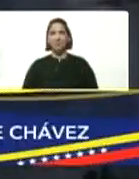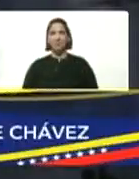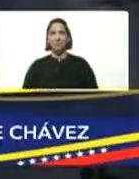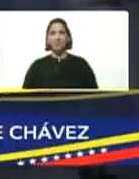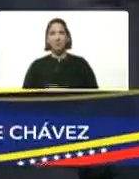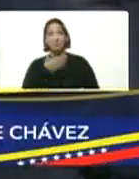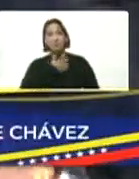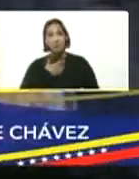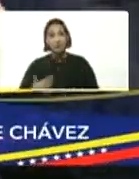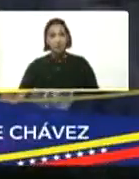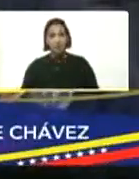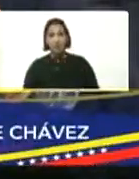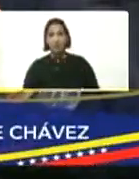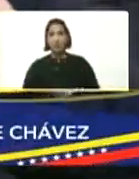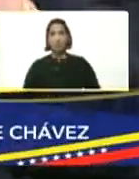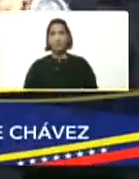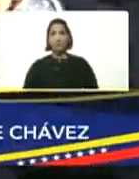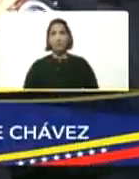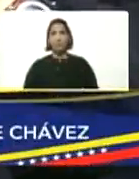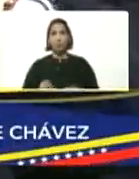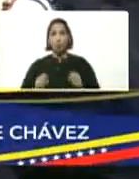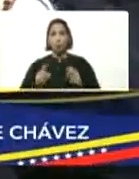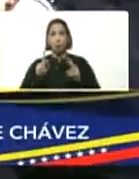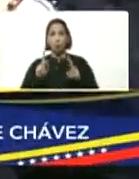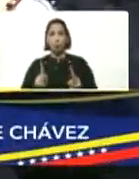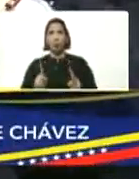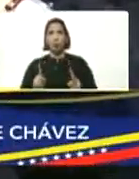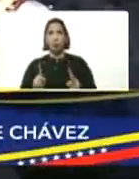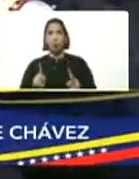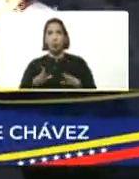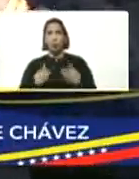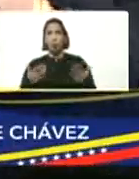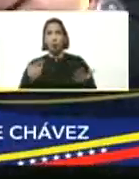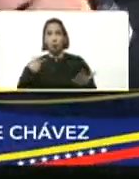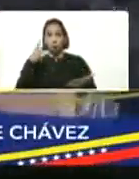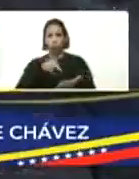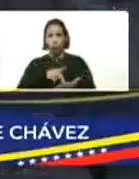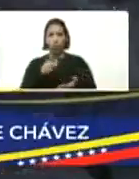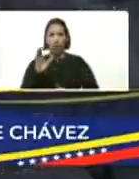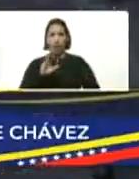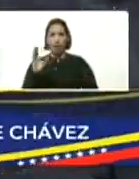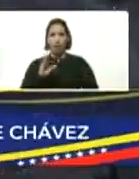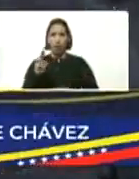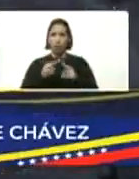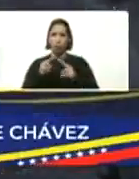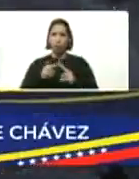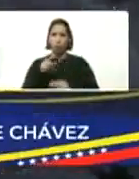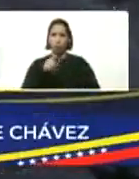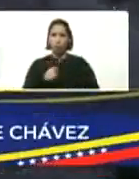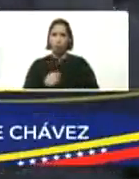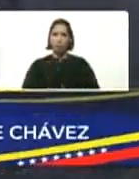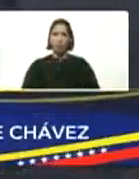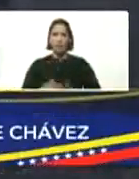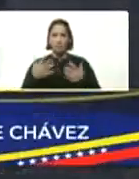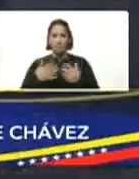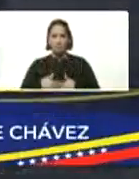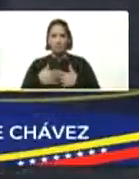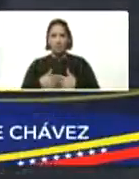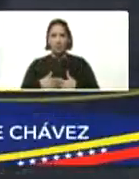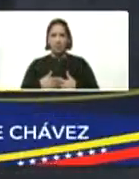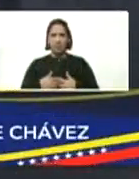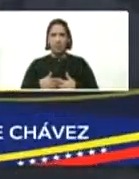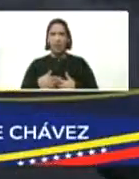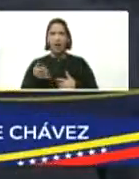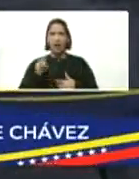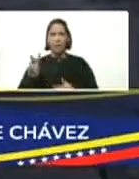Presidente, en una oportunidad, cuando yo llegué a Caracas, que lo conocí usted en una imprenta por allá, por el